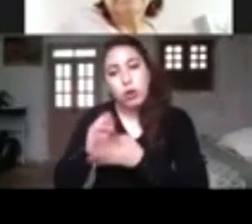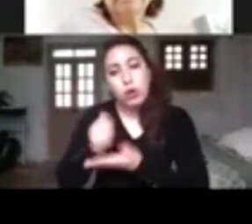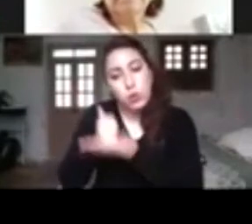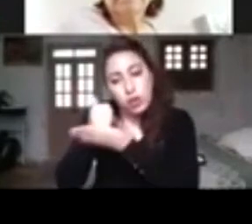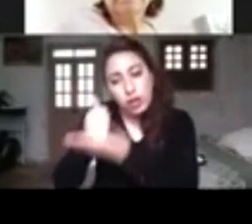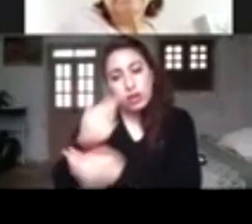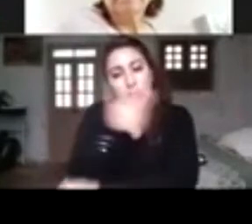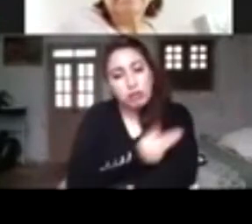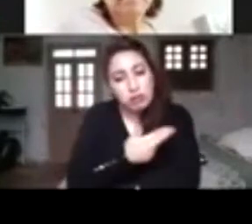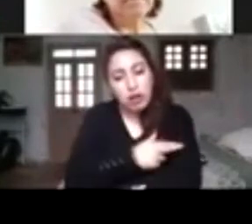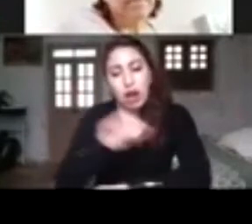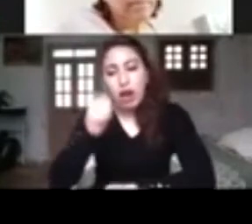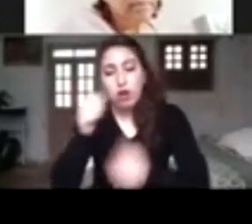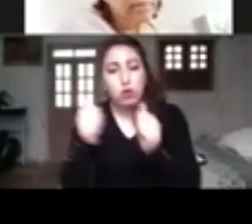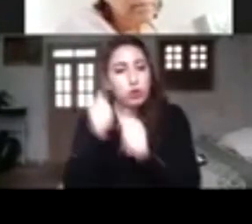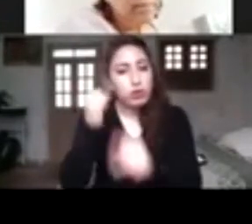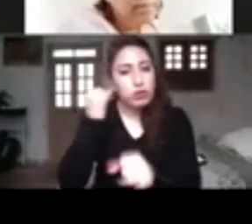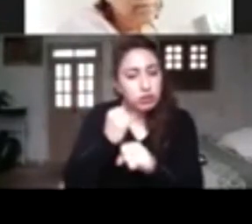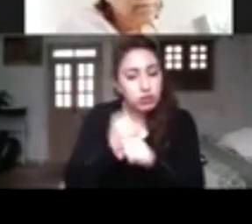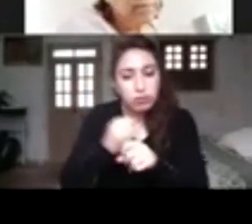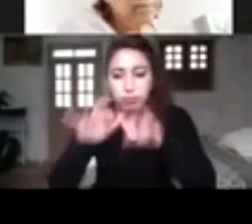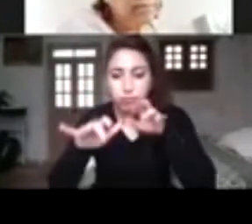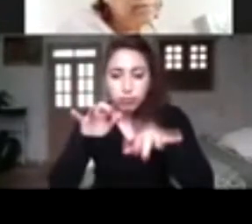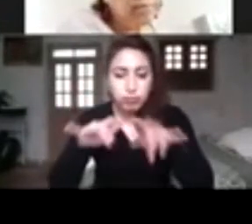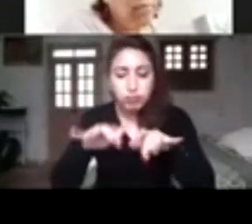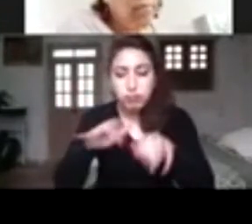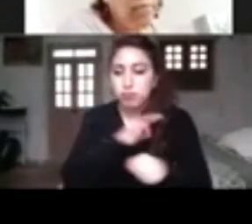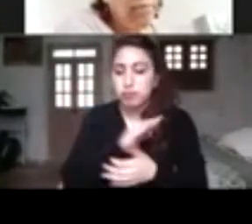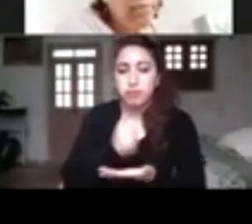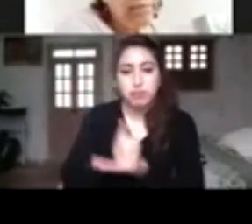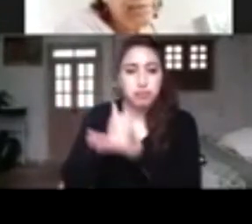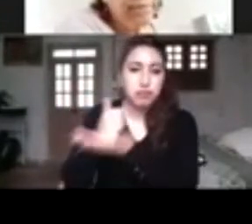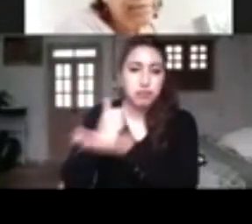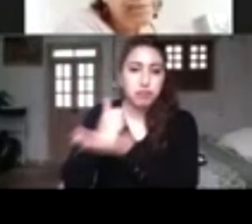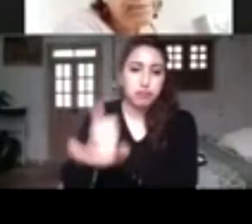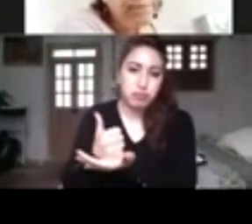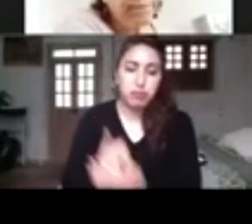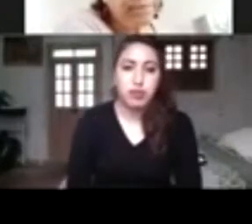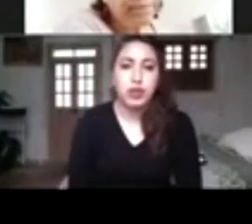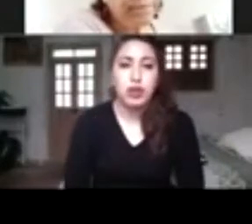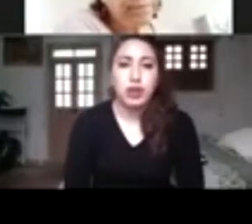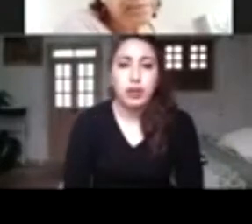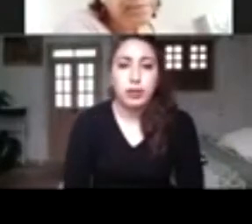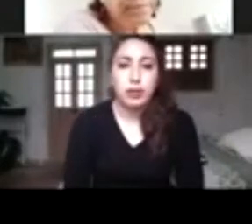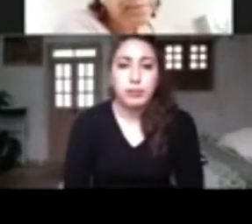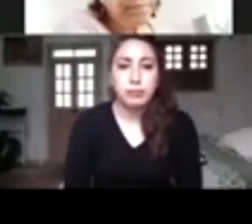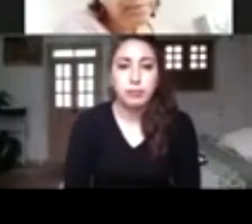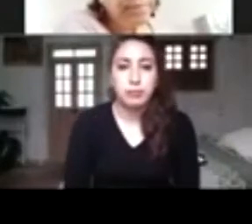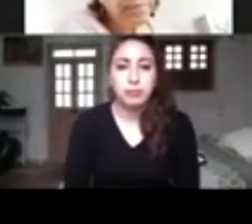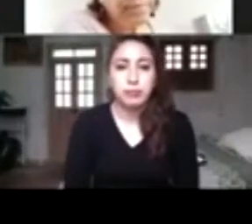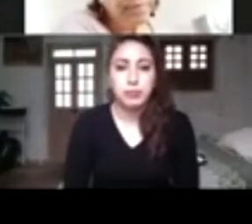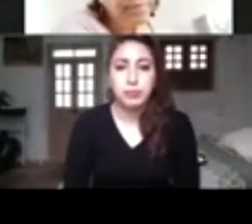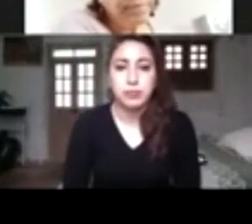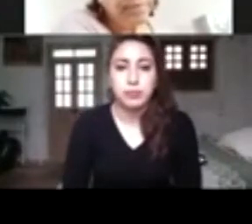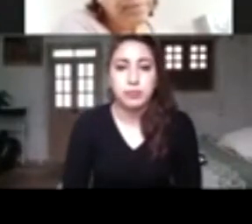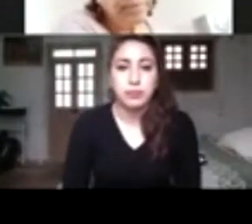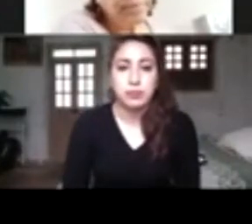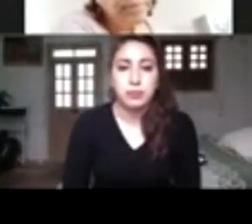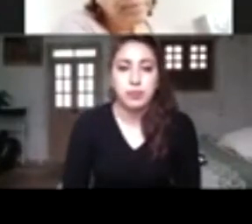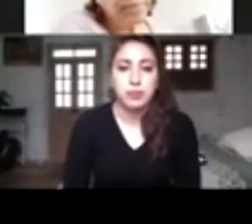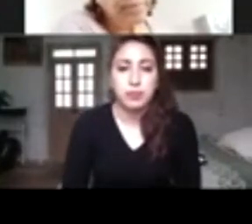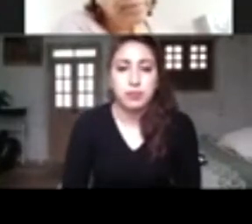relevancia cobren y sean exigidos por la mayor parte de la población, sobre todo por aquellos que no están en